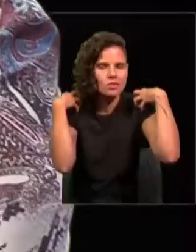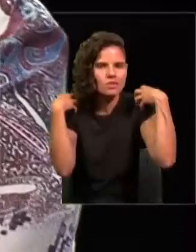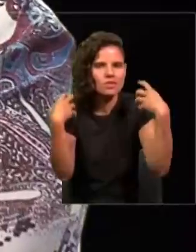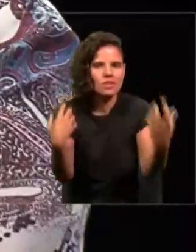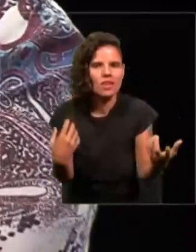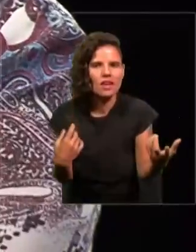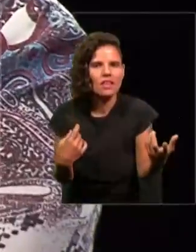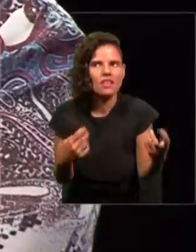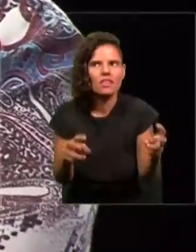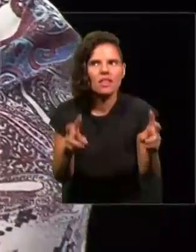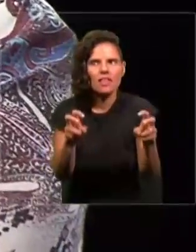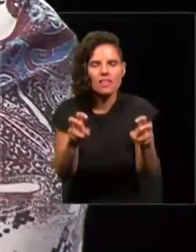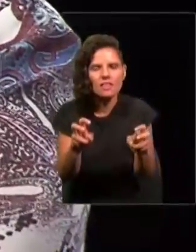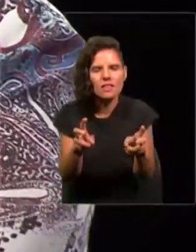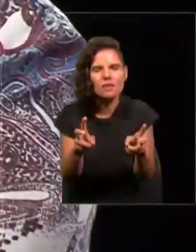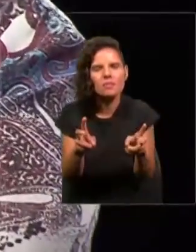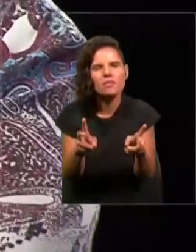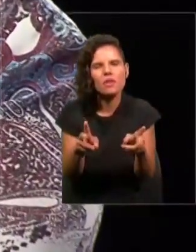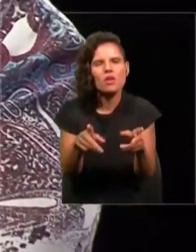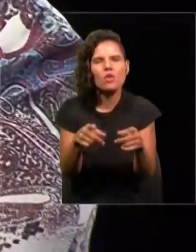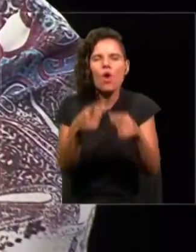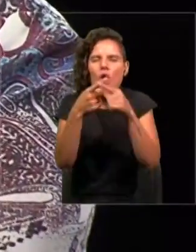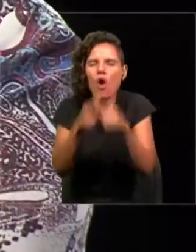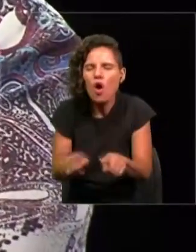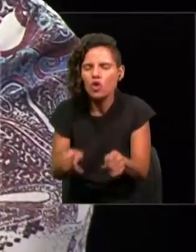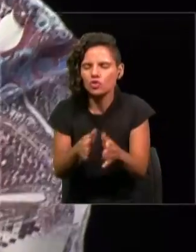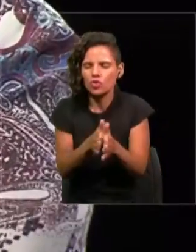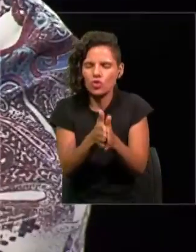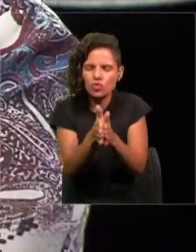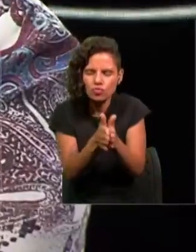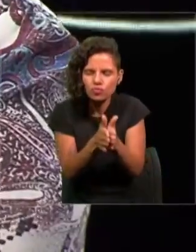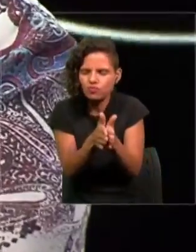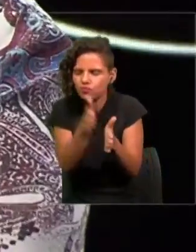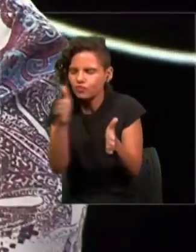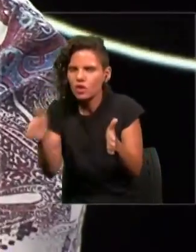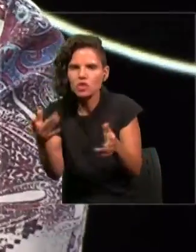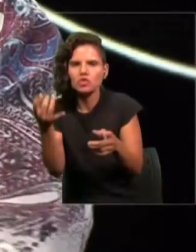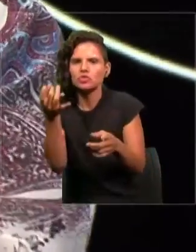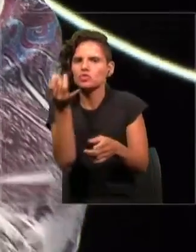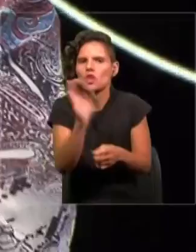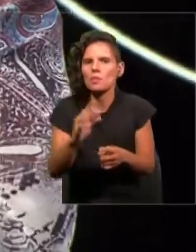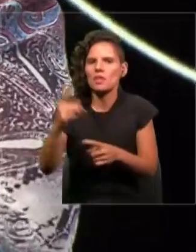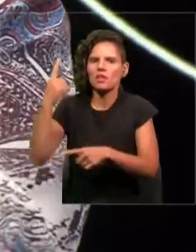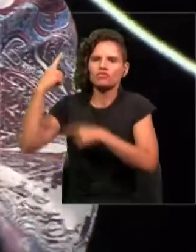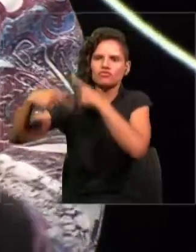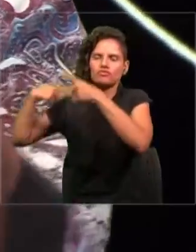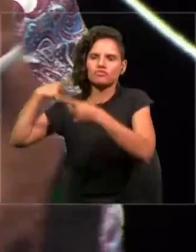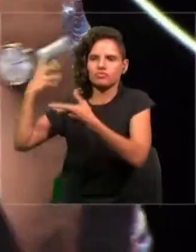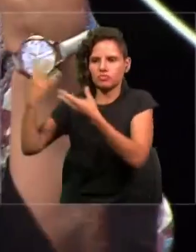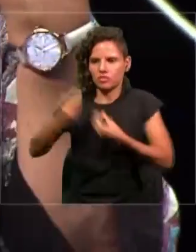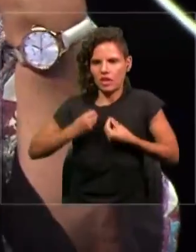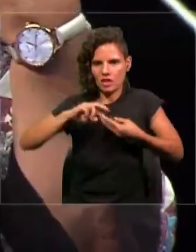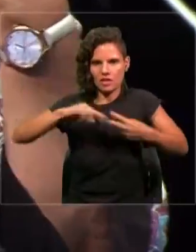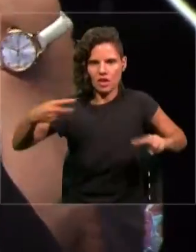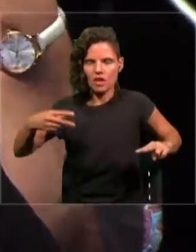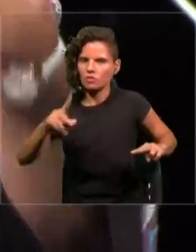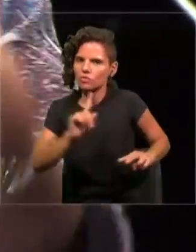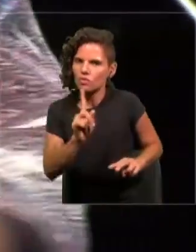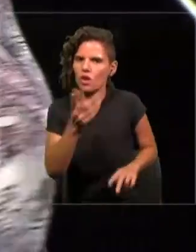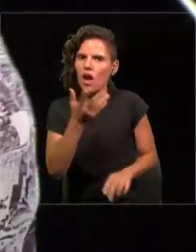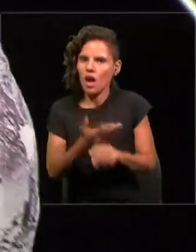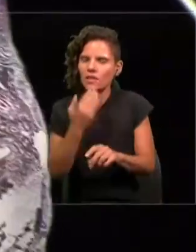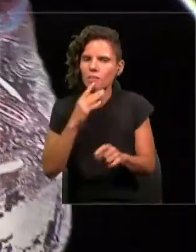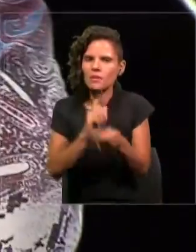lo periférico. No solamente se constituye con una transmisión hereditaria genética, sino que hay modificaciones